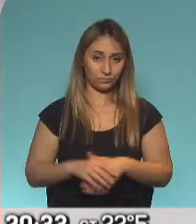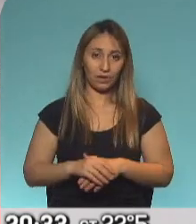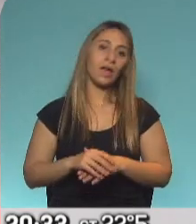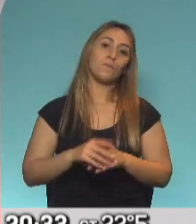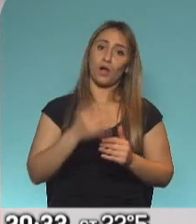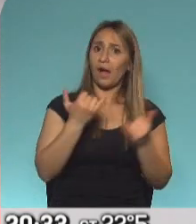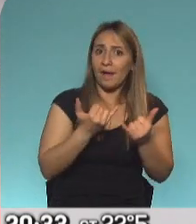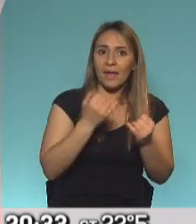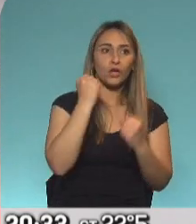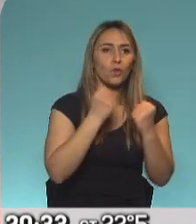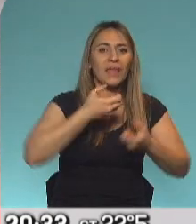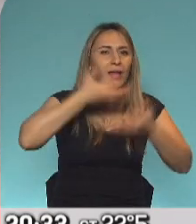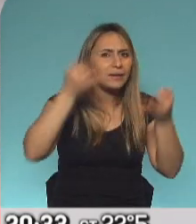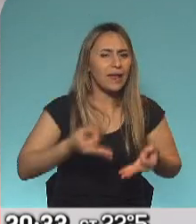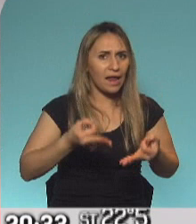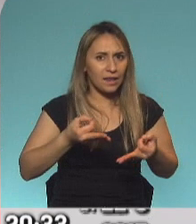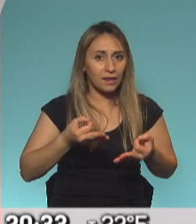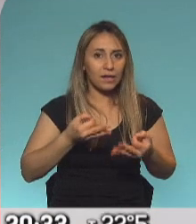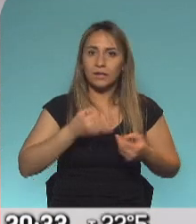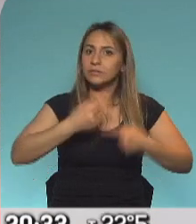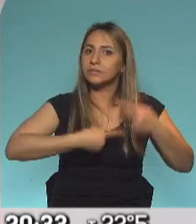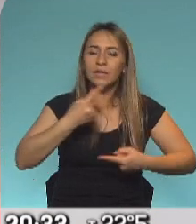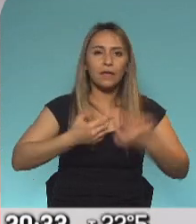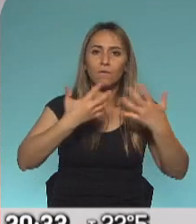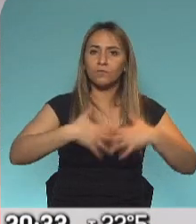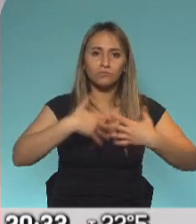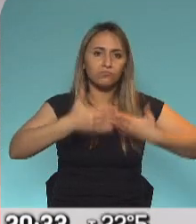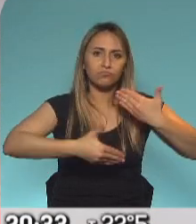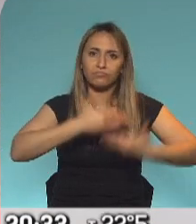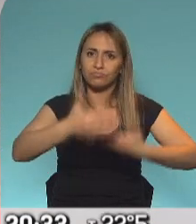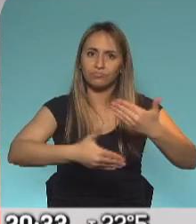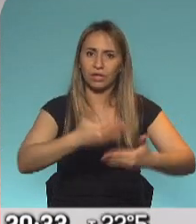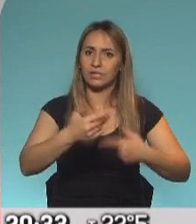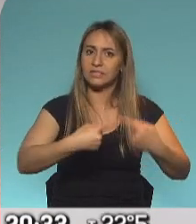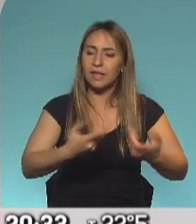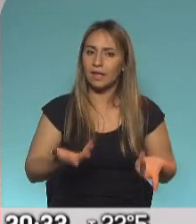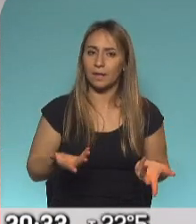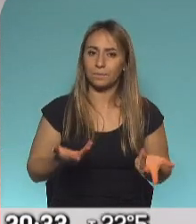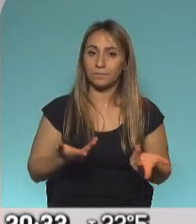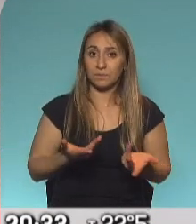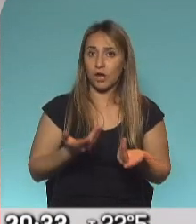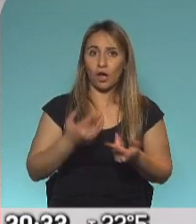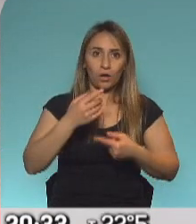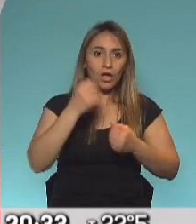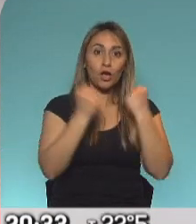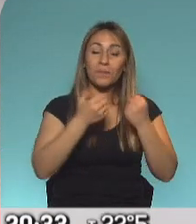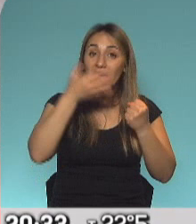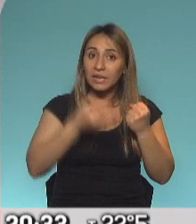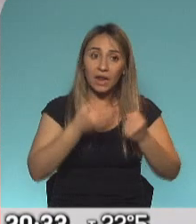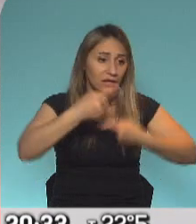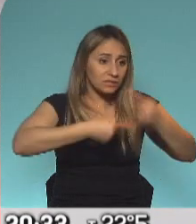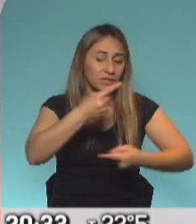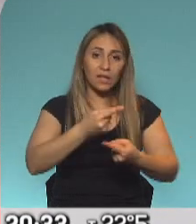real, una economía real que sigue funcionando, insisto, sin brecha, digamos. Funciona